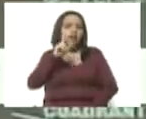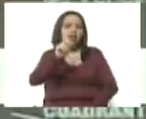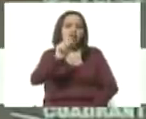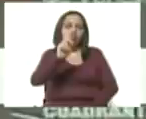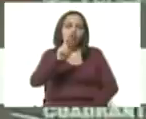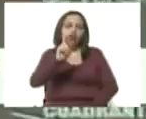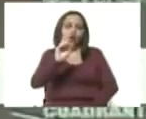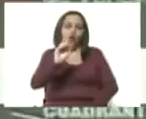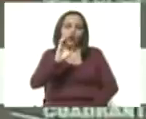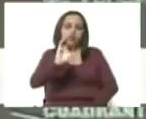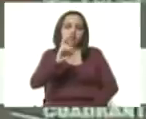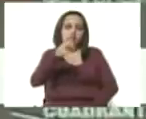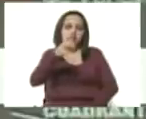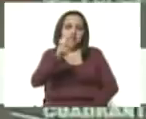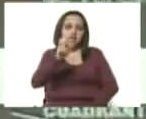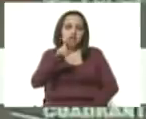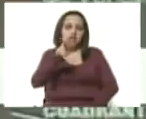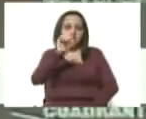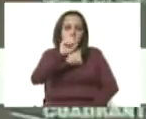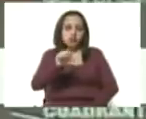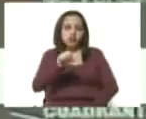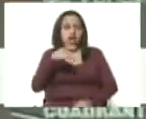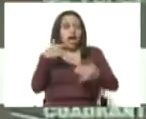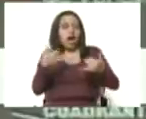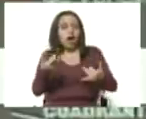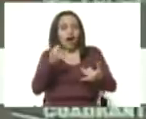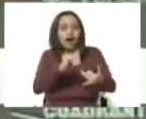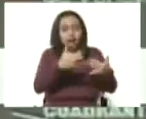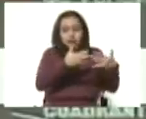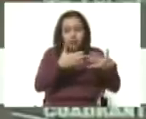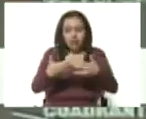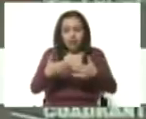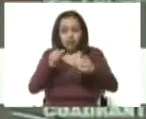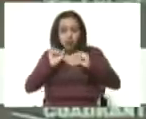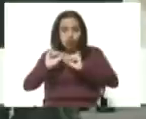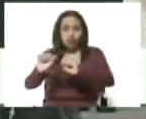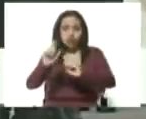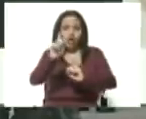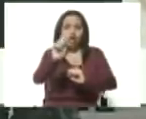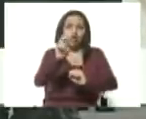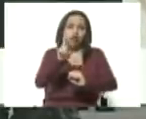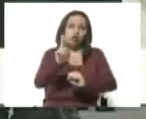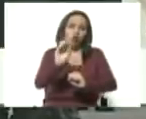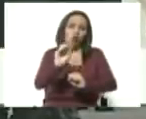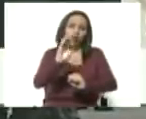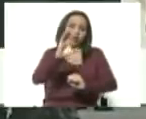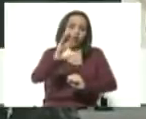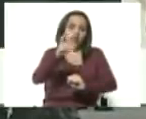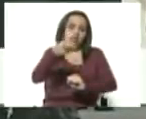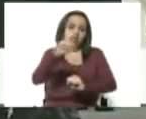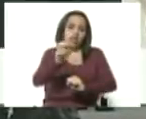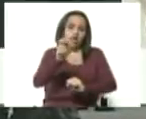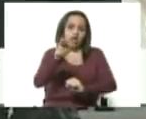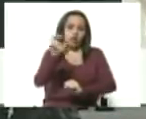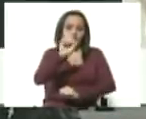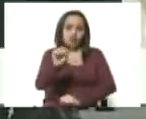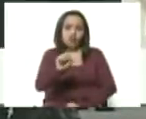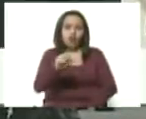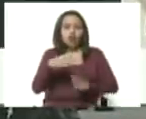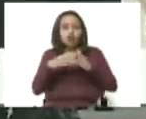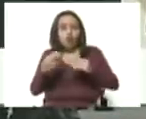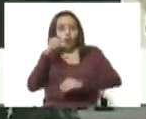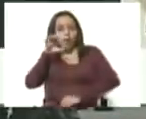hemos declarado la guerra a los trocheros. Así que todo el país